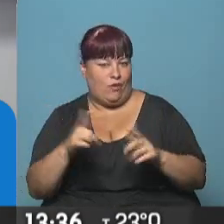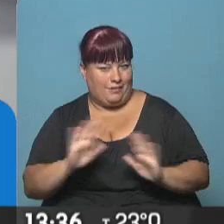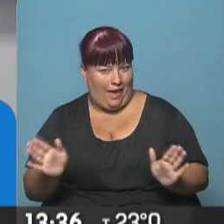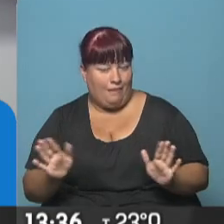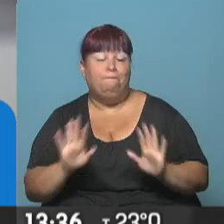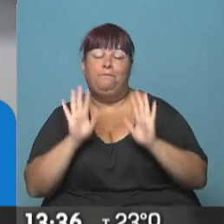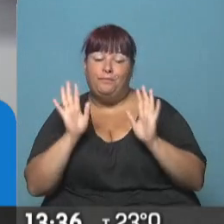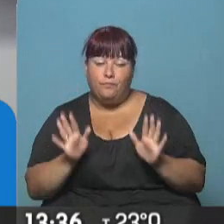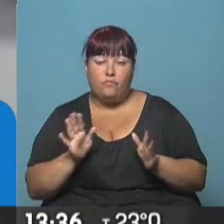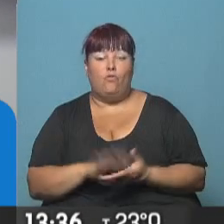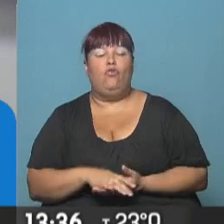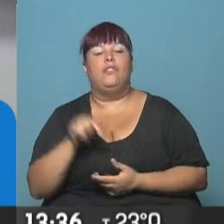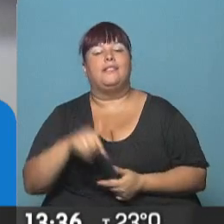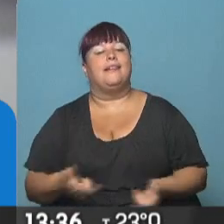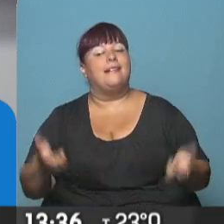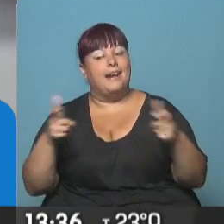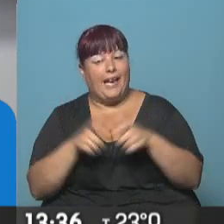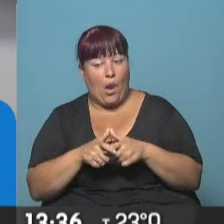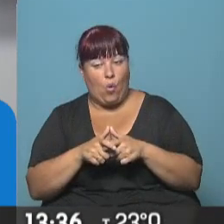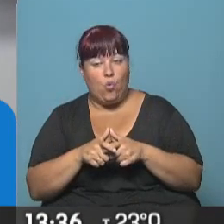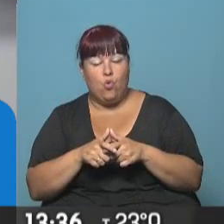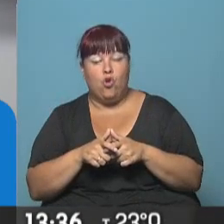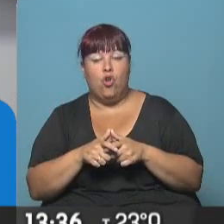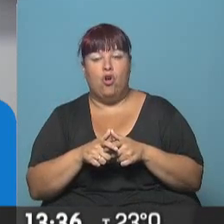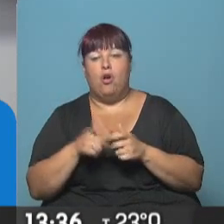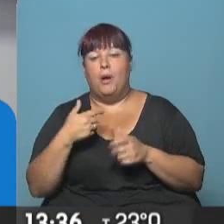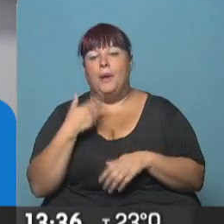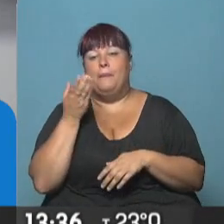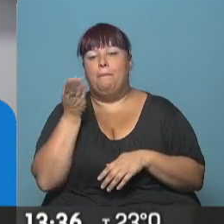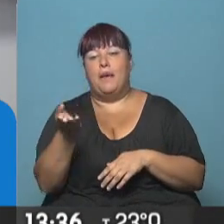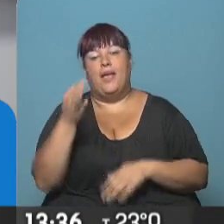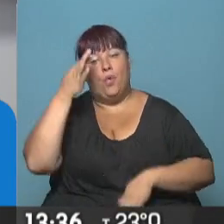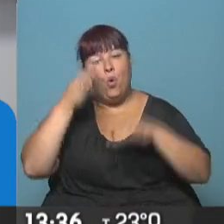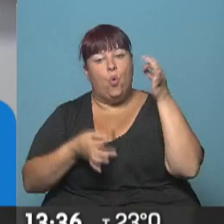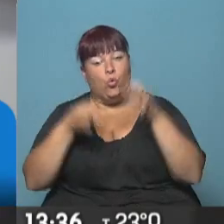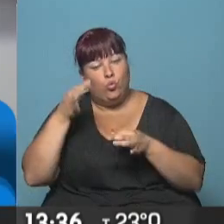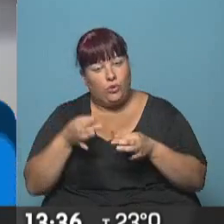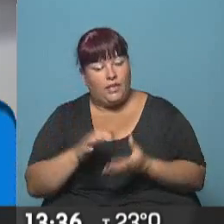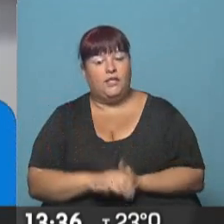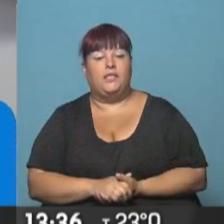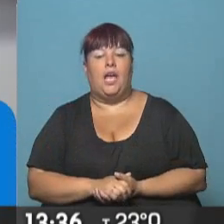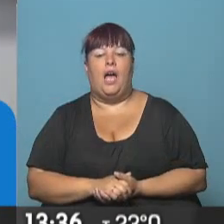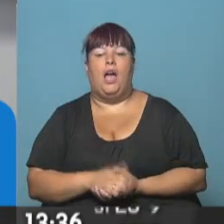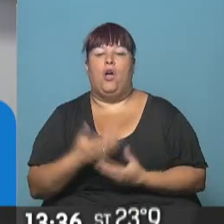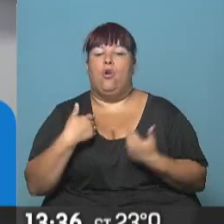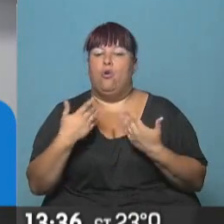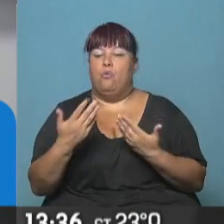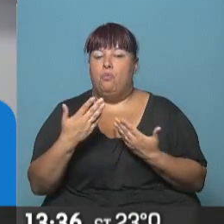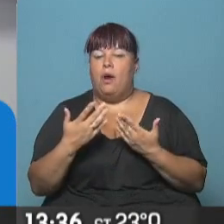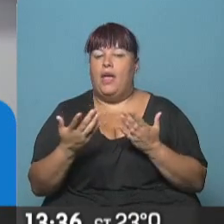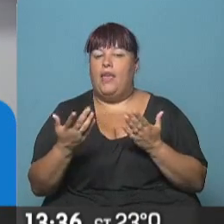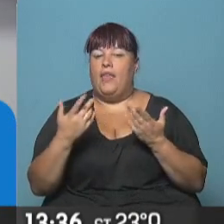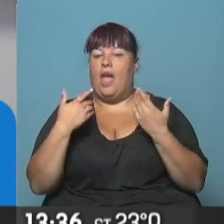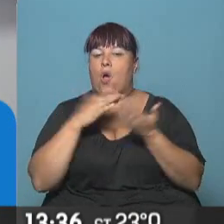más por eso esta reunión de pedirle a la justicia que podamos utilizar